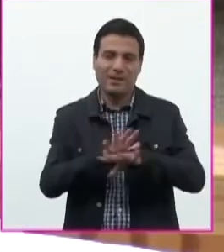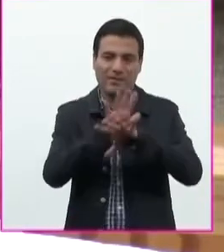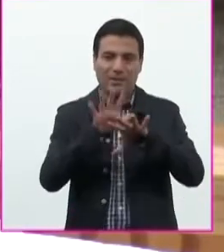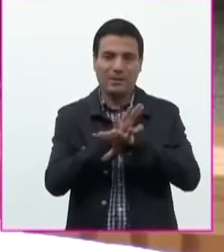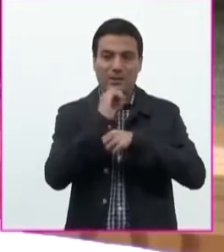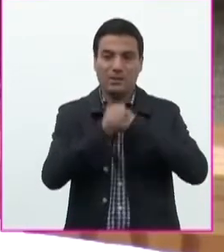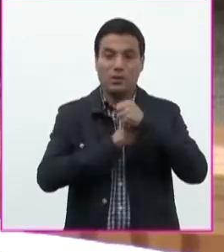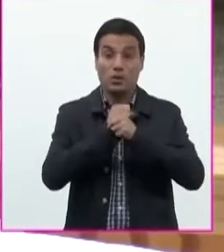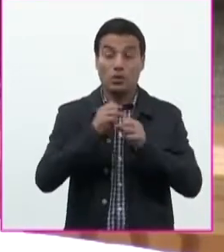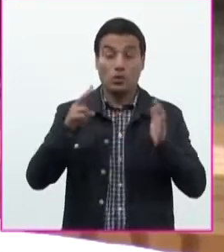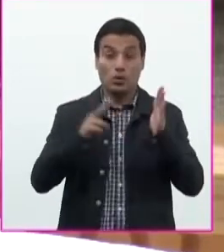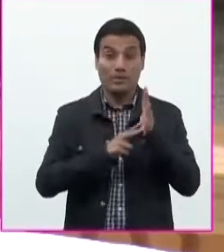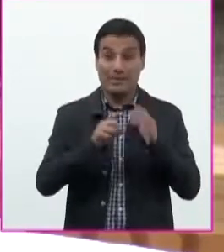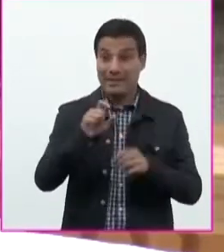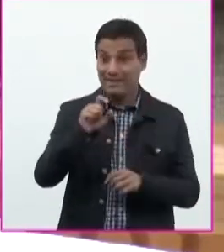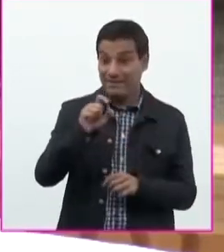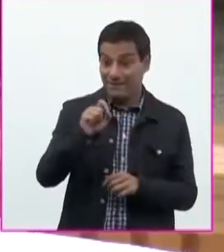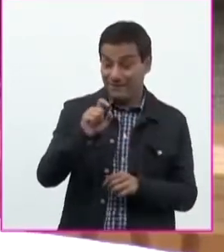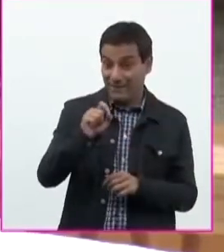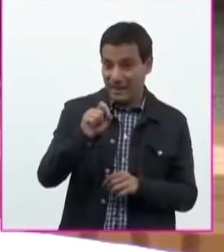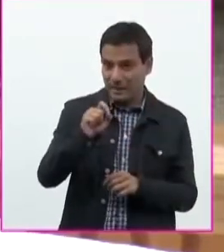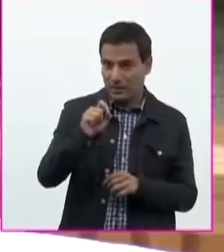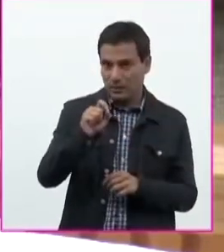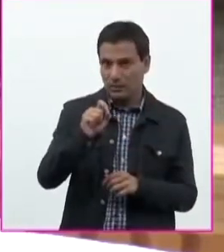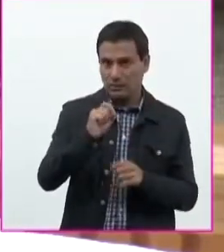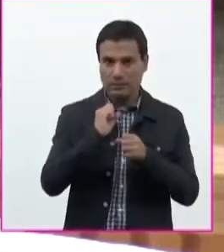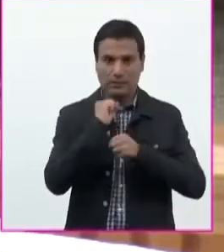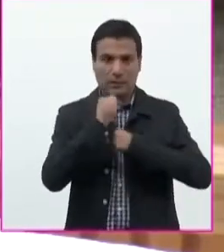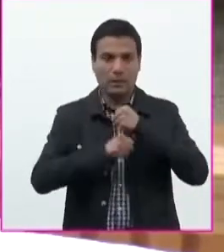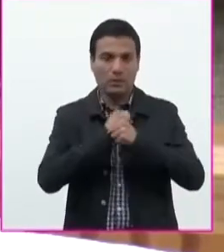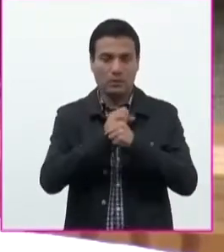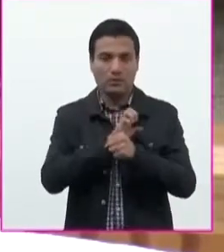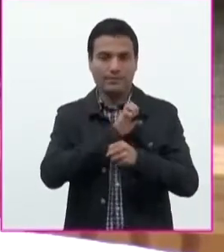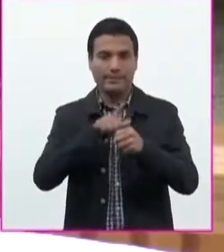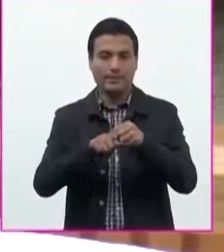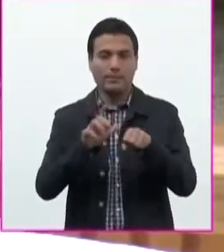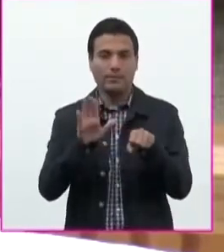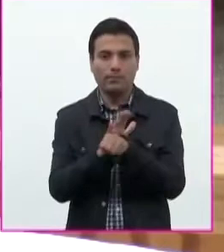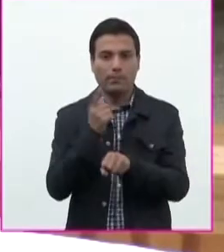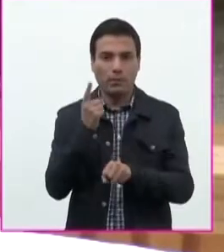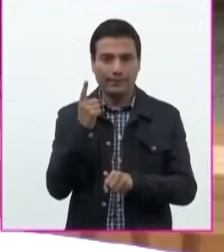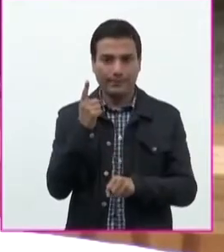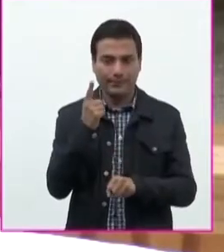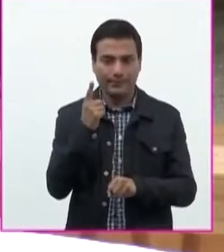tiene una característica muy especial que es que coincide con